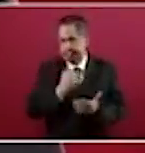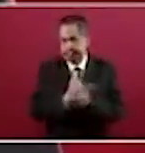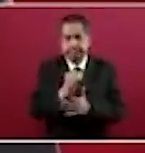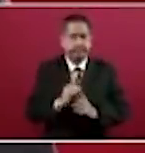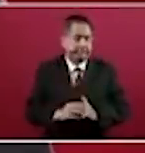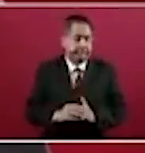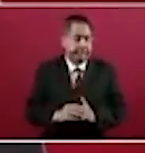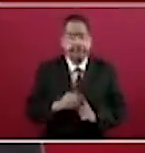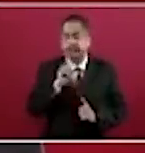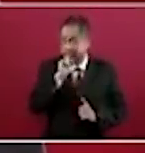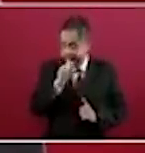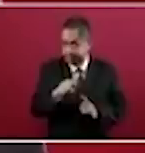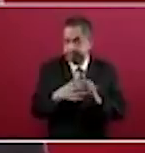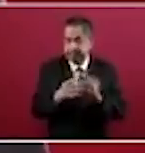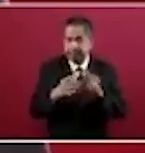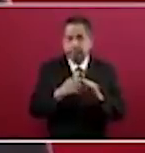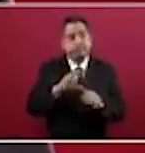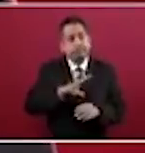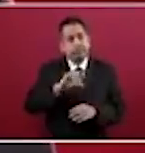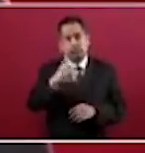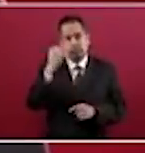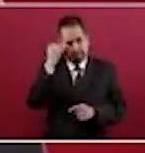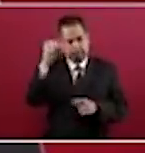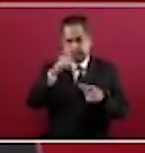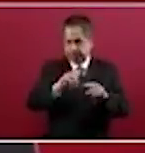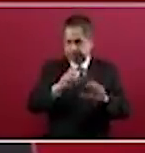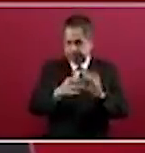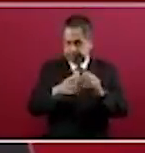Aquí también hay que tomar en consideración otro elemento.